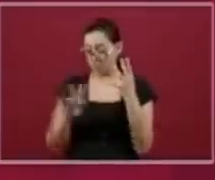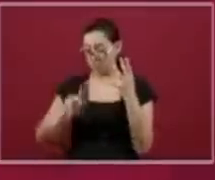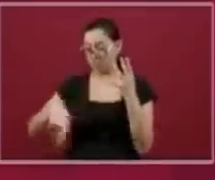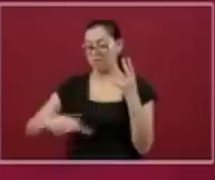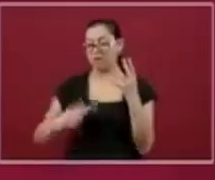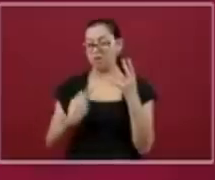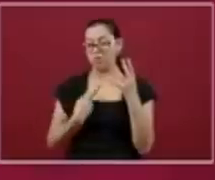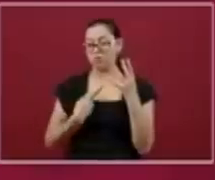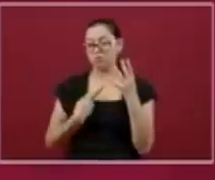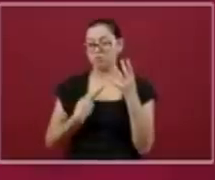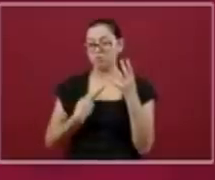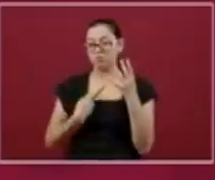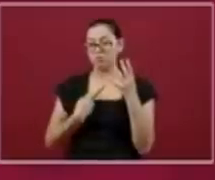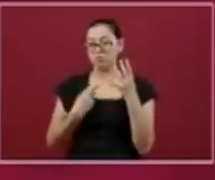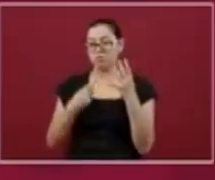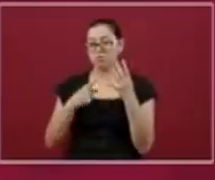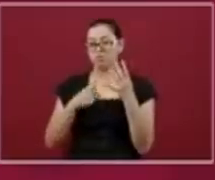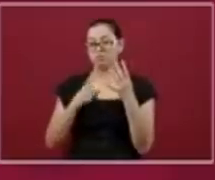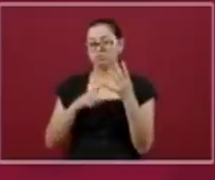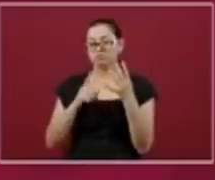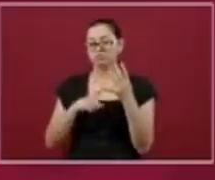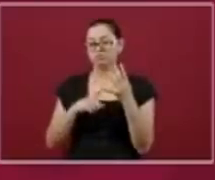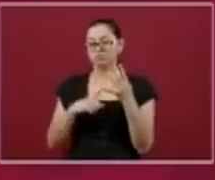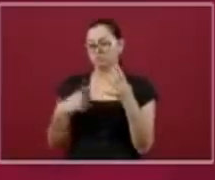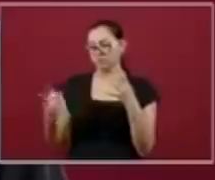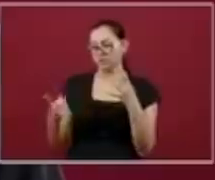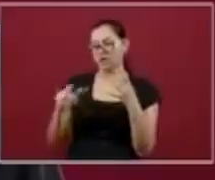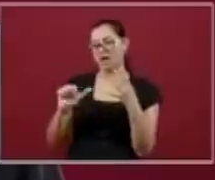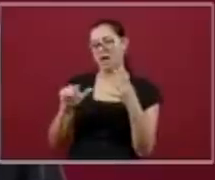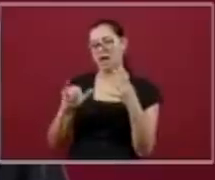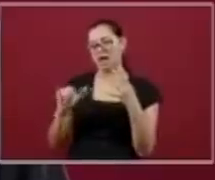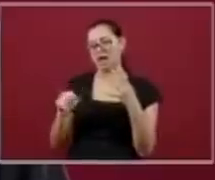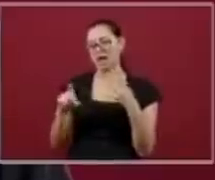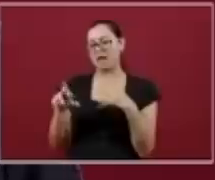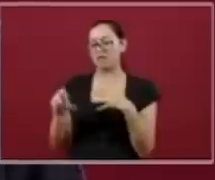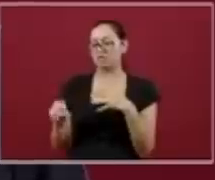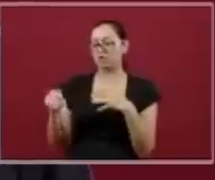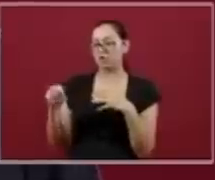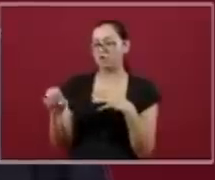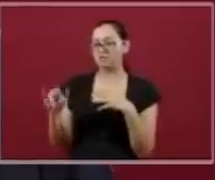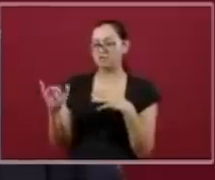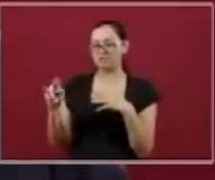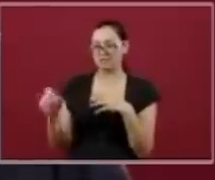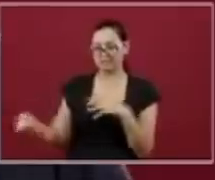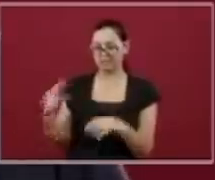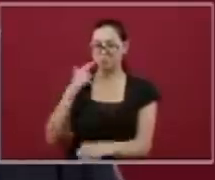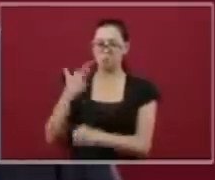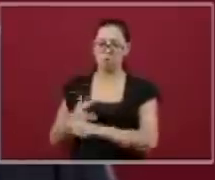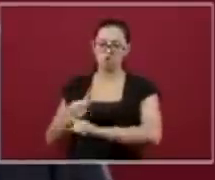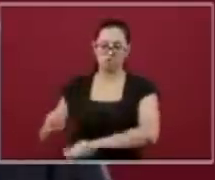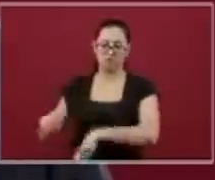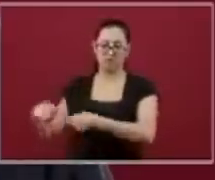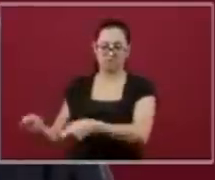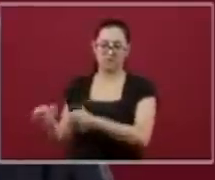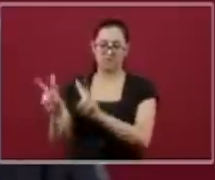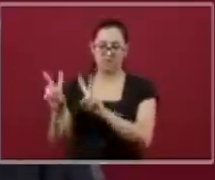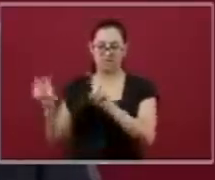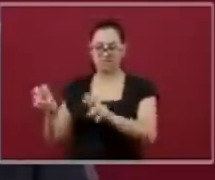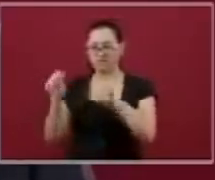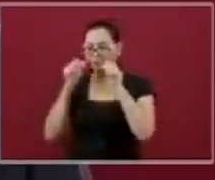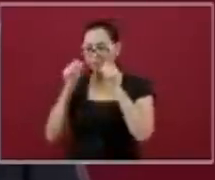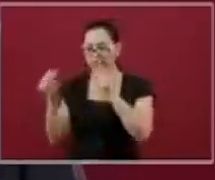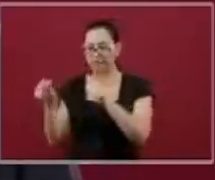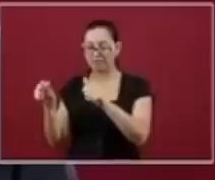me guío por la opinión de Alejandro Encinas, que es el que está atendiendo